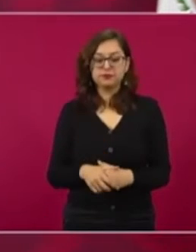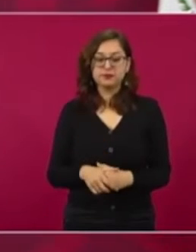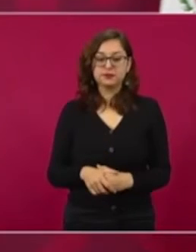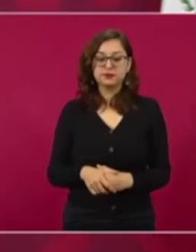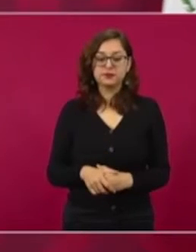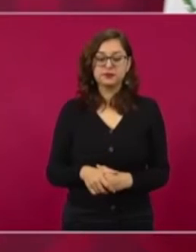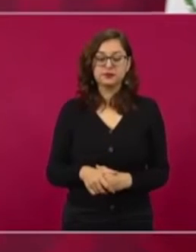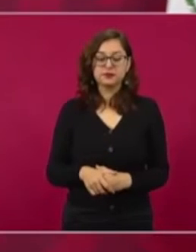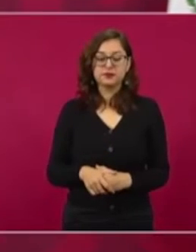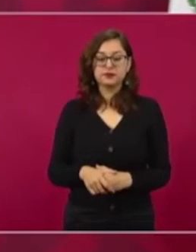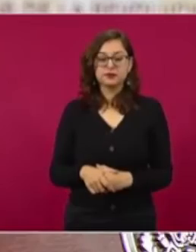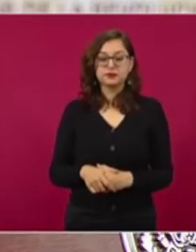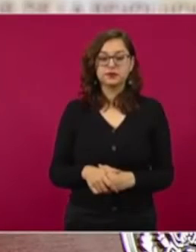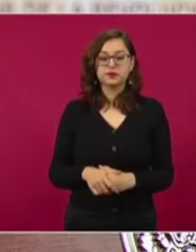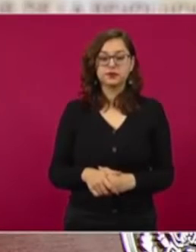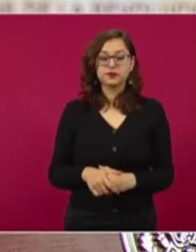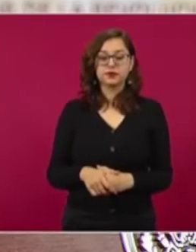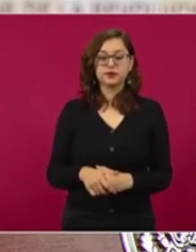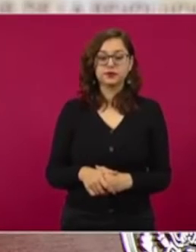y